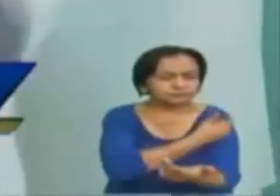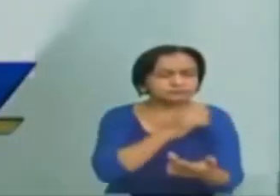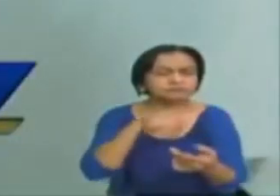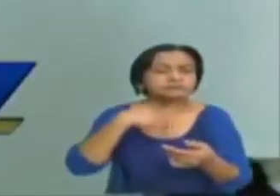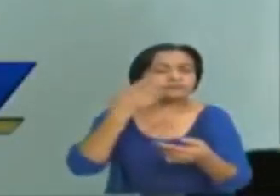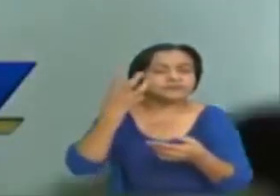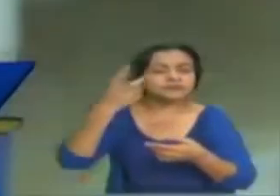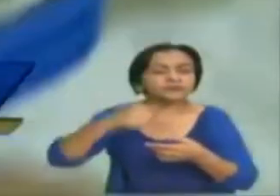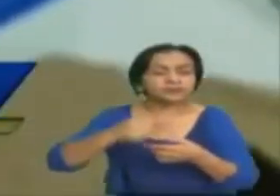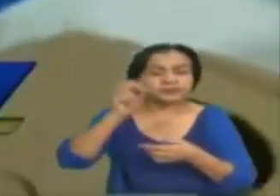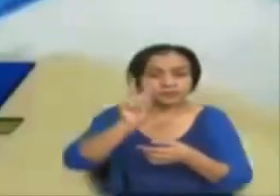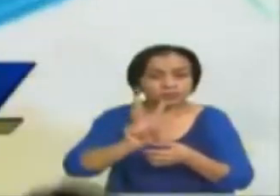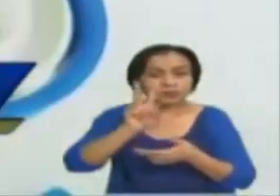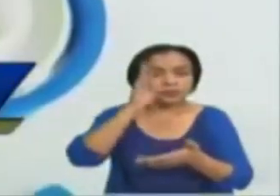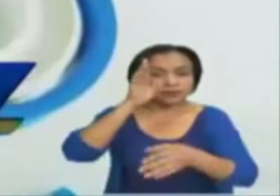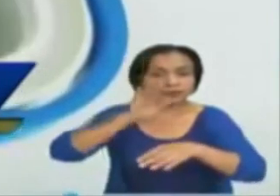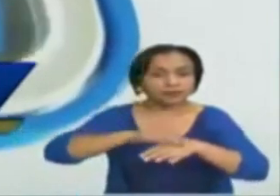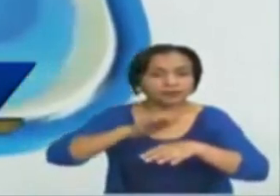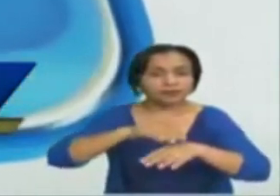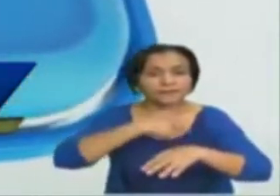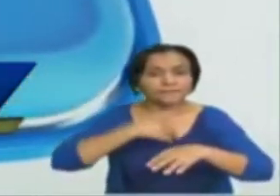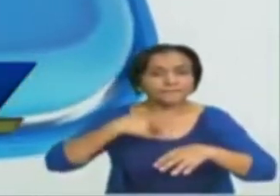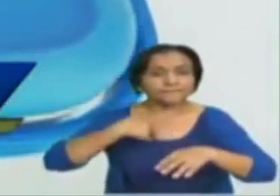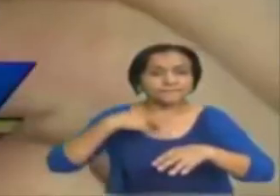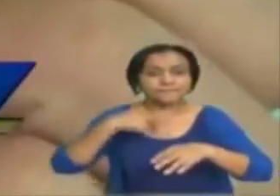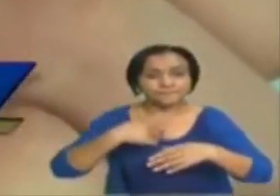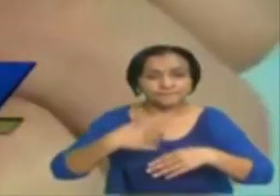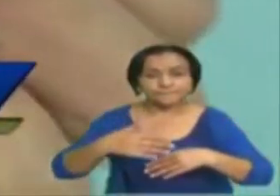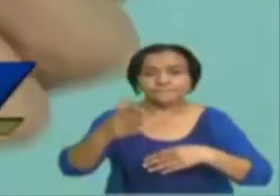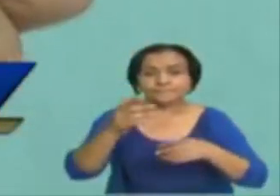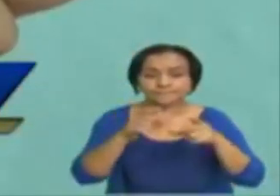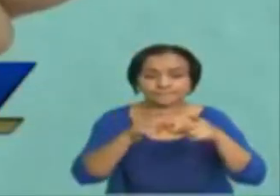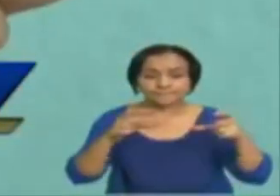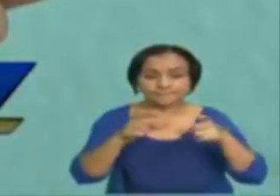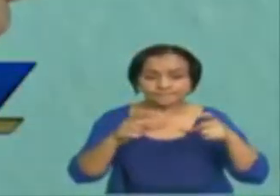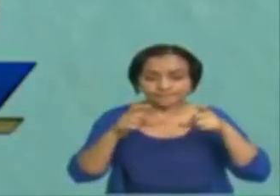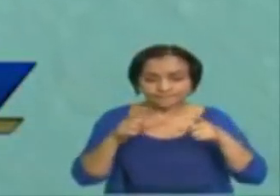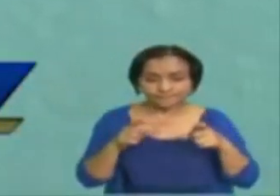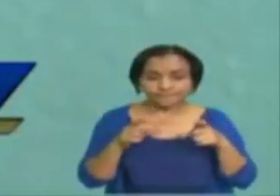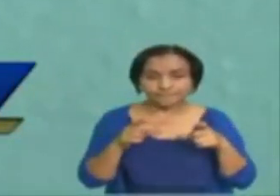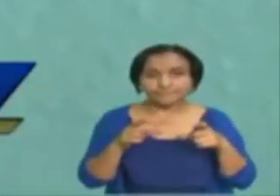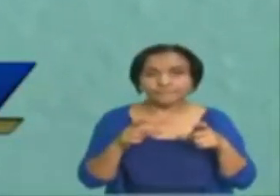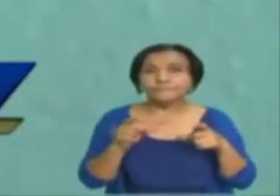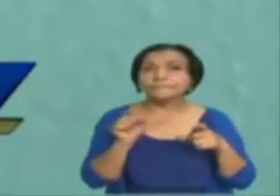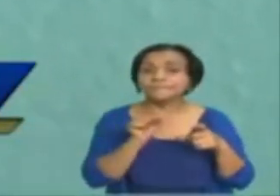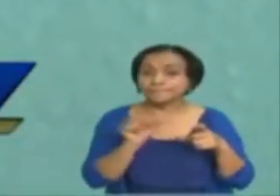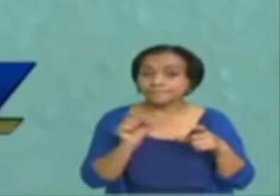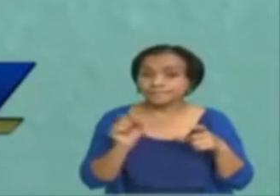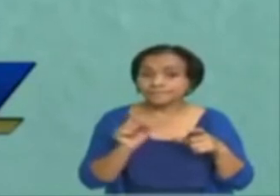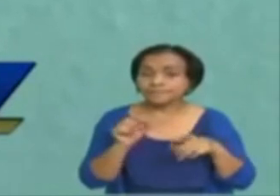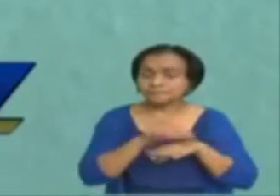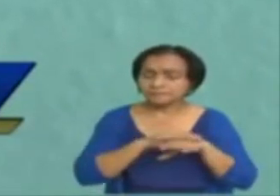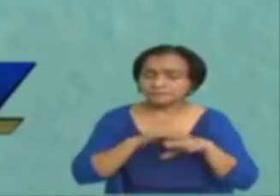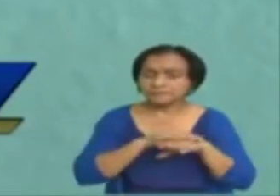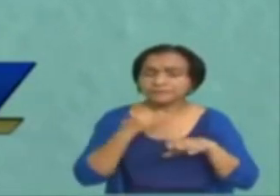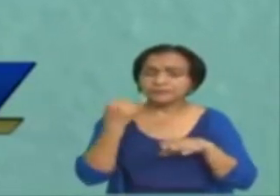seguir aplicando todas las orientaciones de las autoridades nacionales e internacionales de salud. Debemos